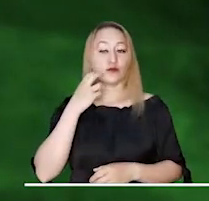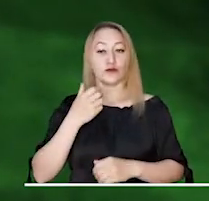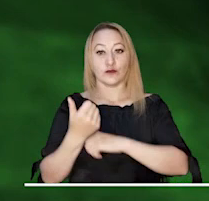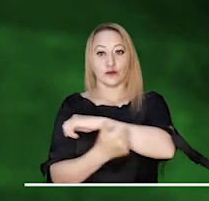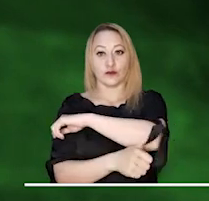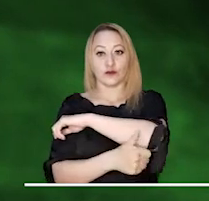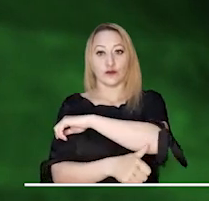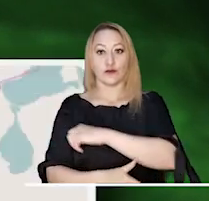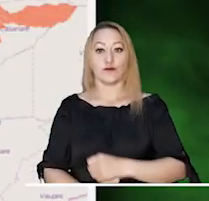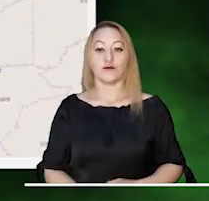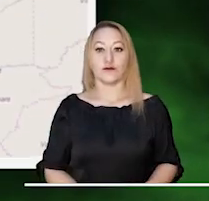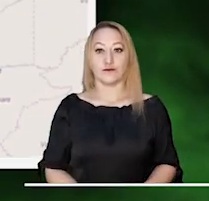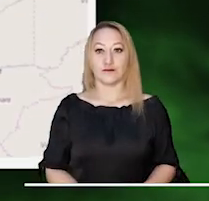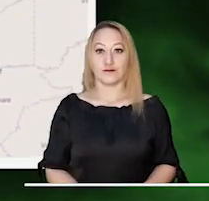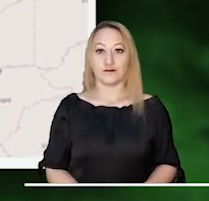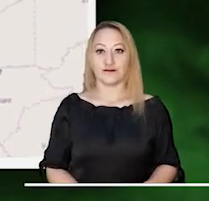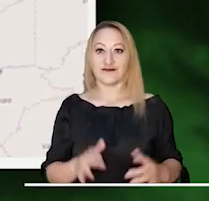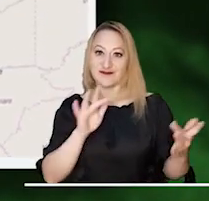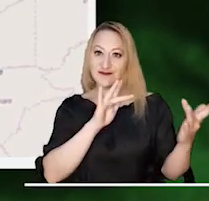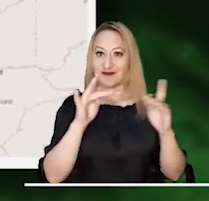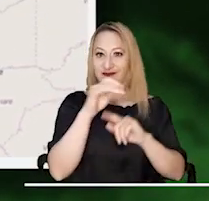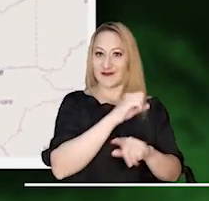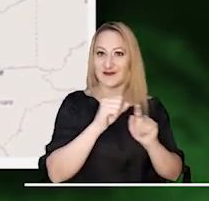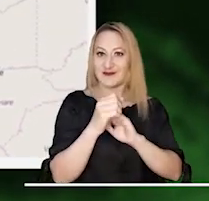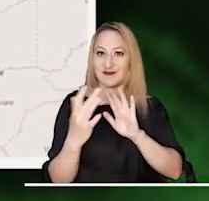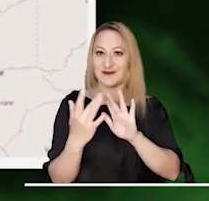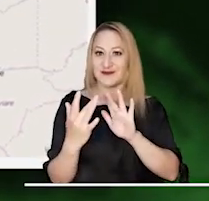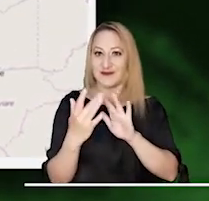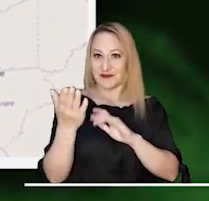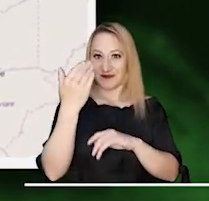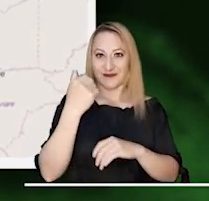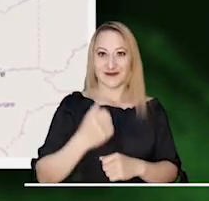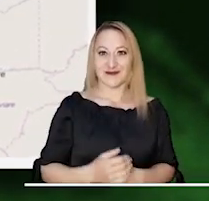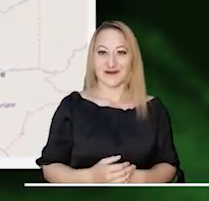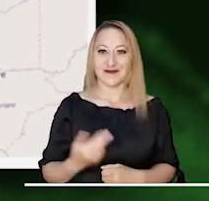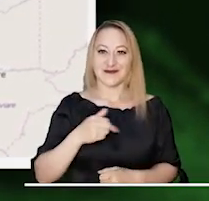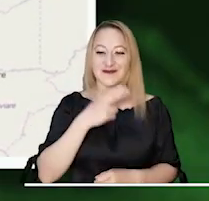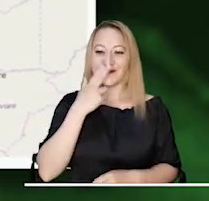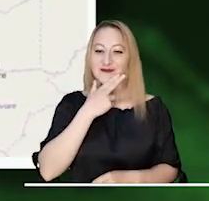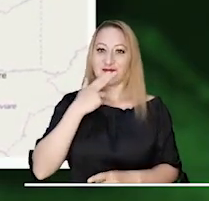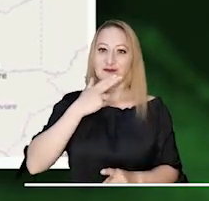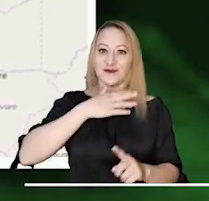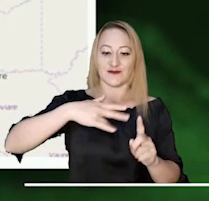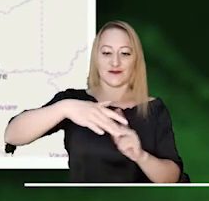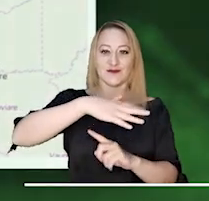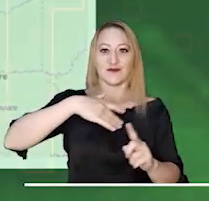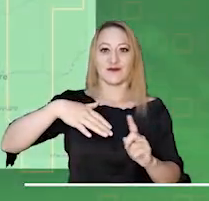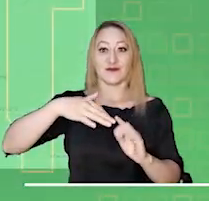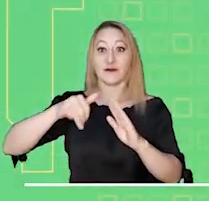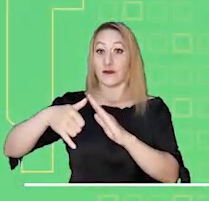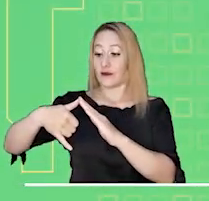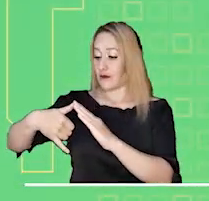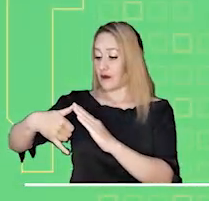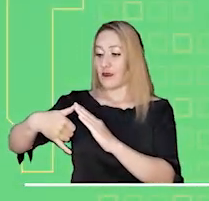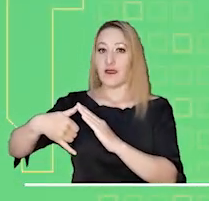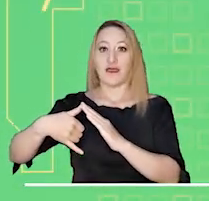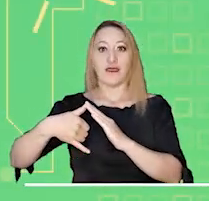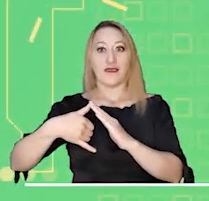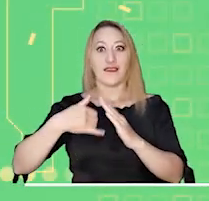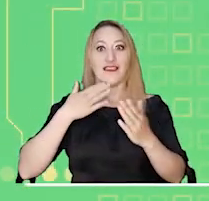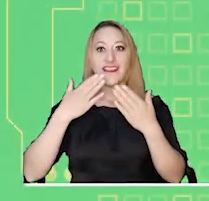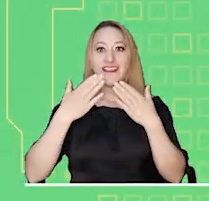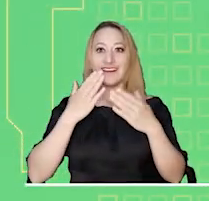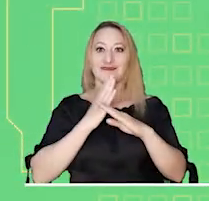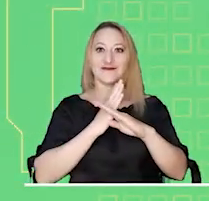Alerta roja por probables deslizamientos de tierra en zonas inestables de Tolima, Cundinamarca, Chocó y Boyacá.